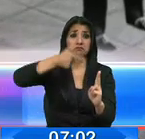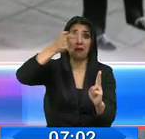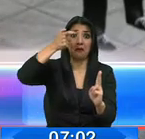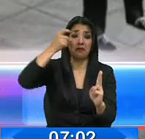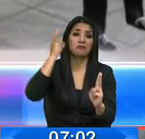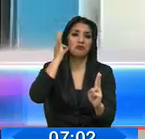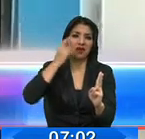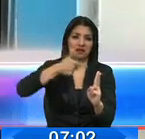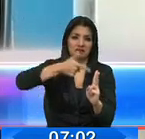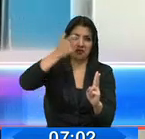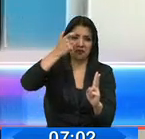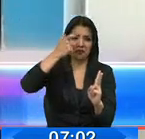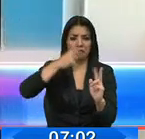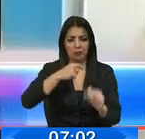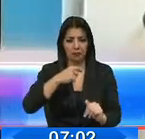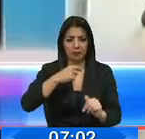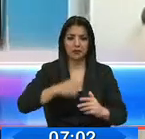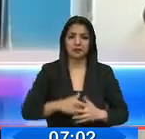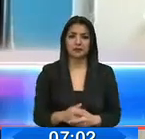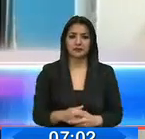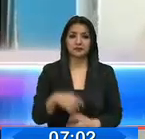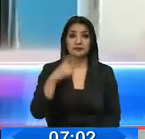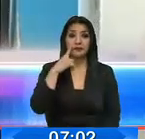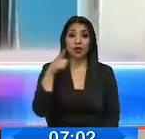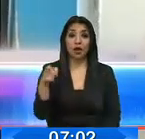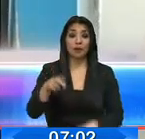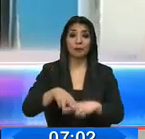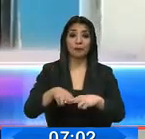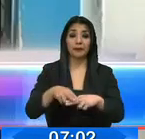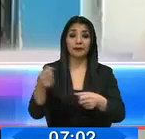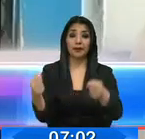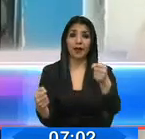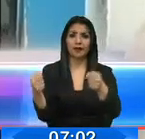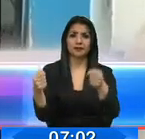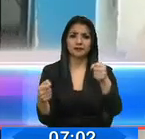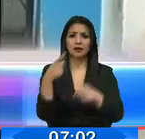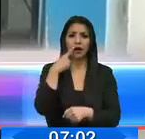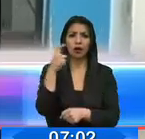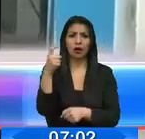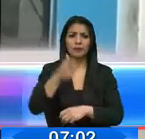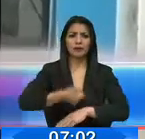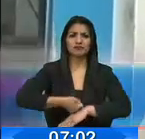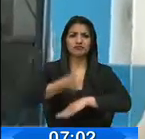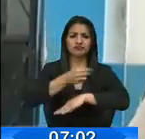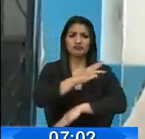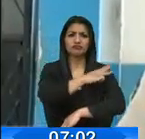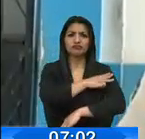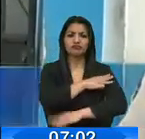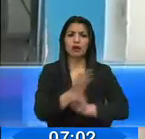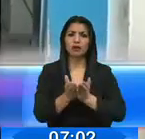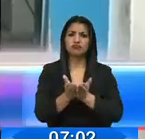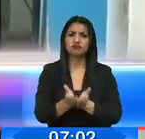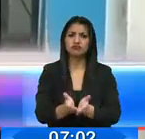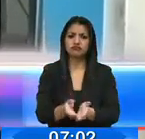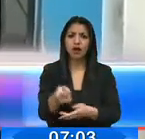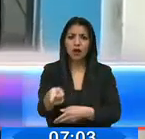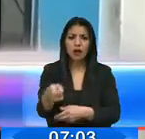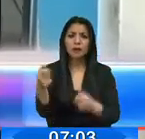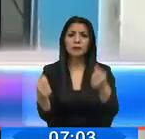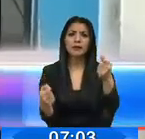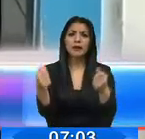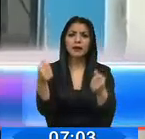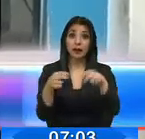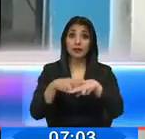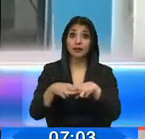disparo. Uno de ellos, el que manejaba el taxi, es un marino, el que estaba manejando en